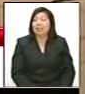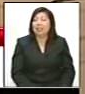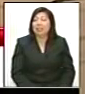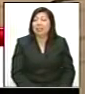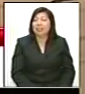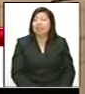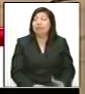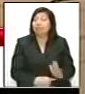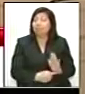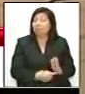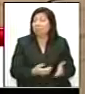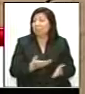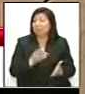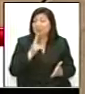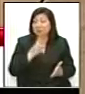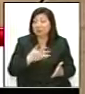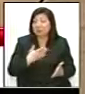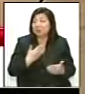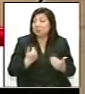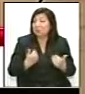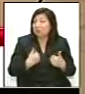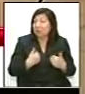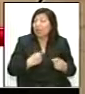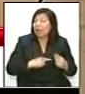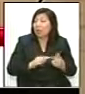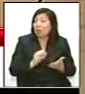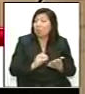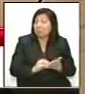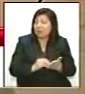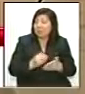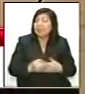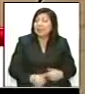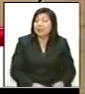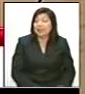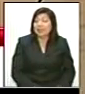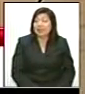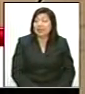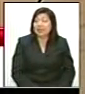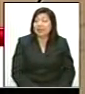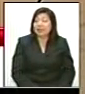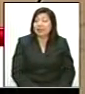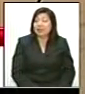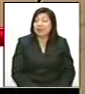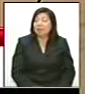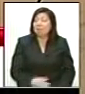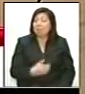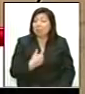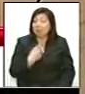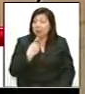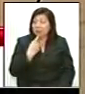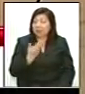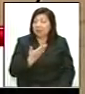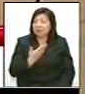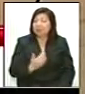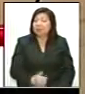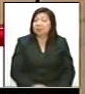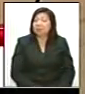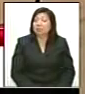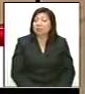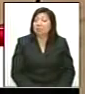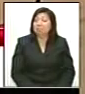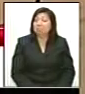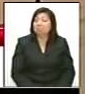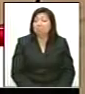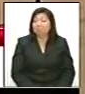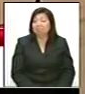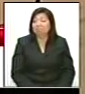que hemos presentado, de repente el viernes podemos tener algo más avanzado, ¿no? Para poderlo. Y eventualmente podríamos tener,